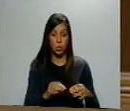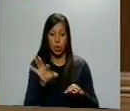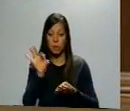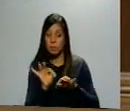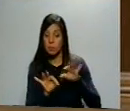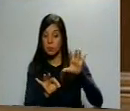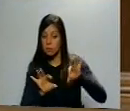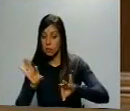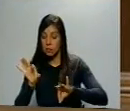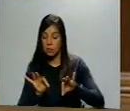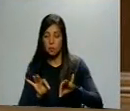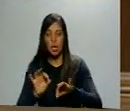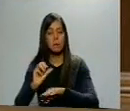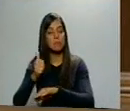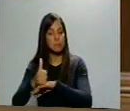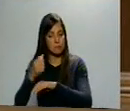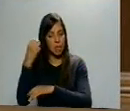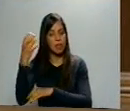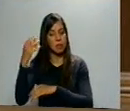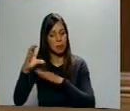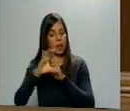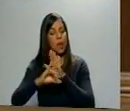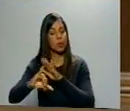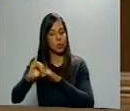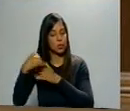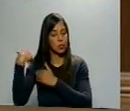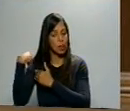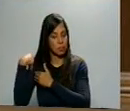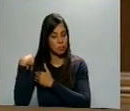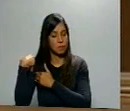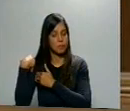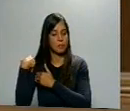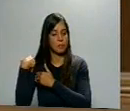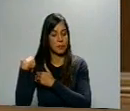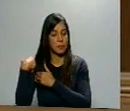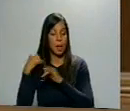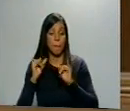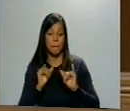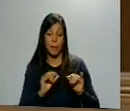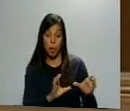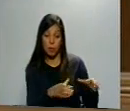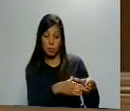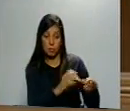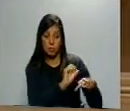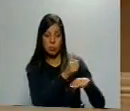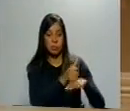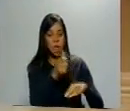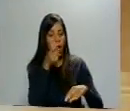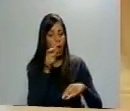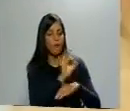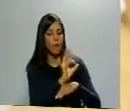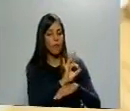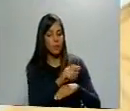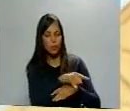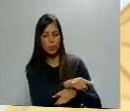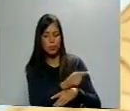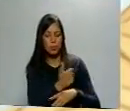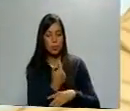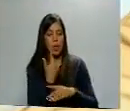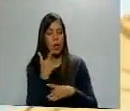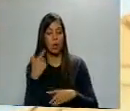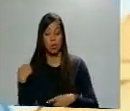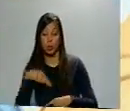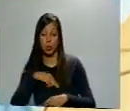o designados por la Junta Directiva de la Asamblea Nacional Constituyente. Las mismas ejercerán sus funciones bajo la rectoría